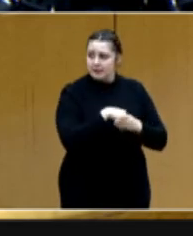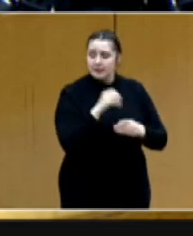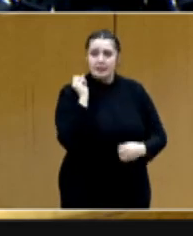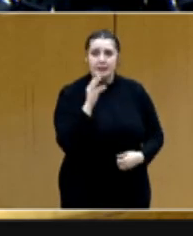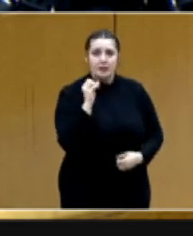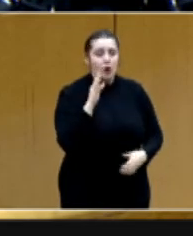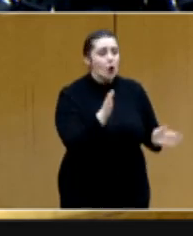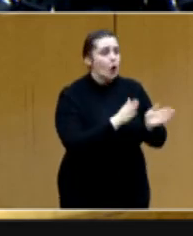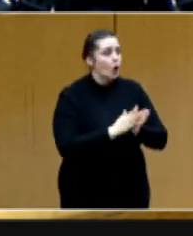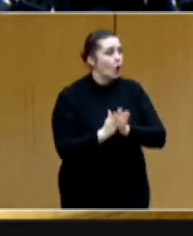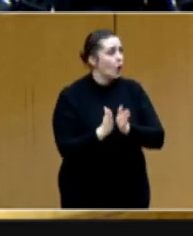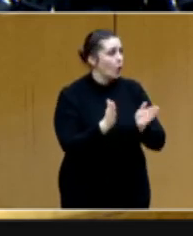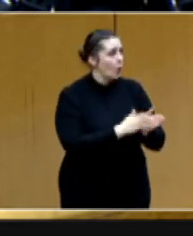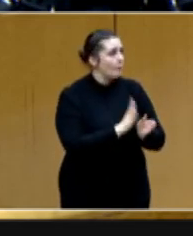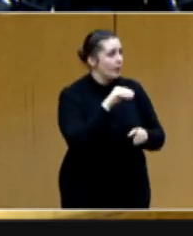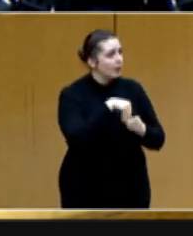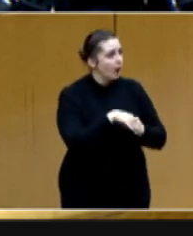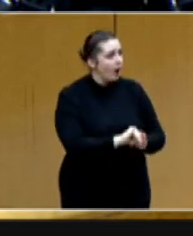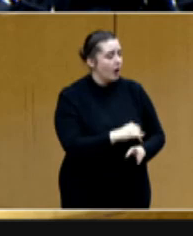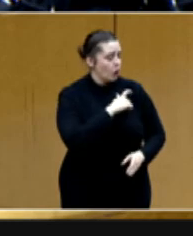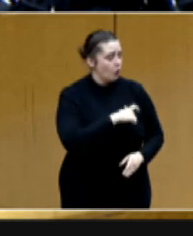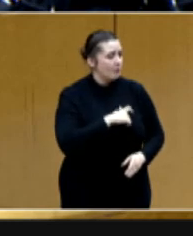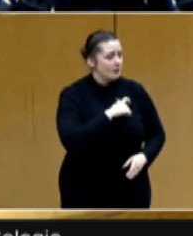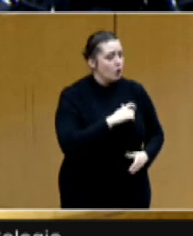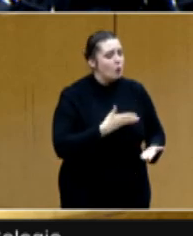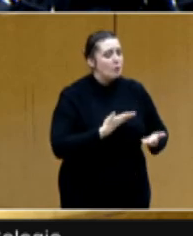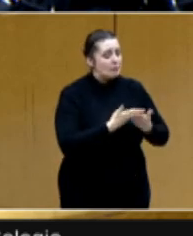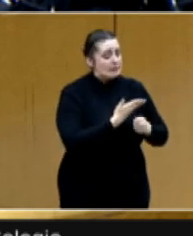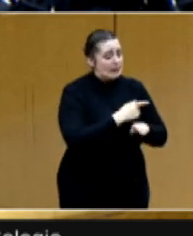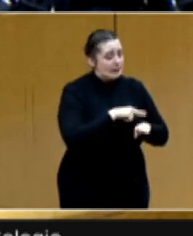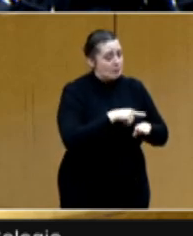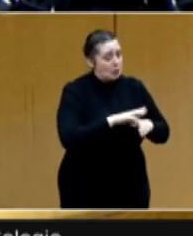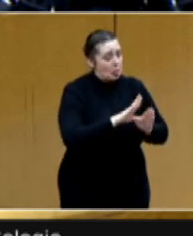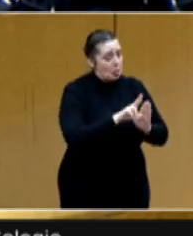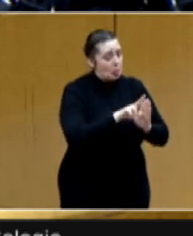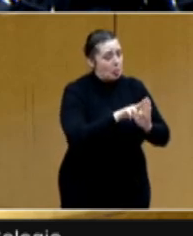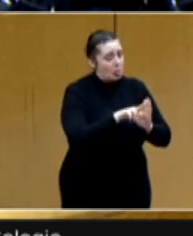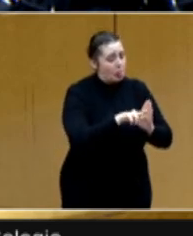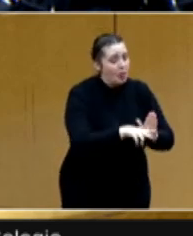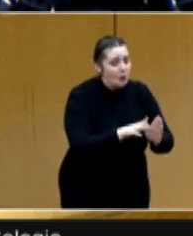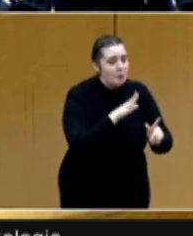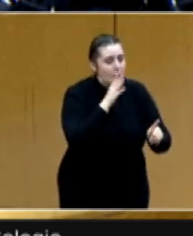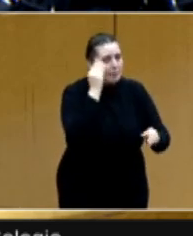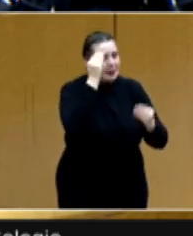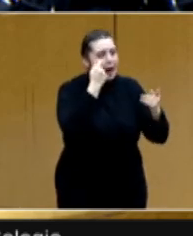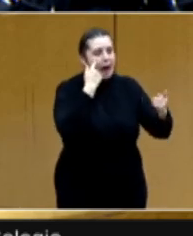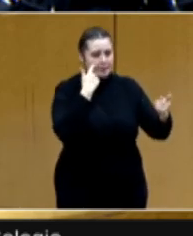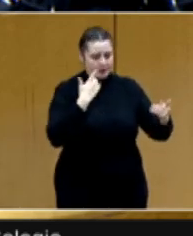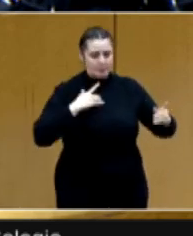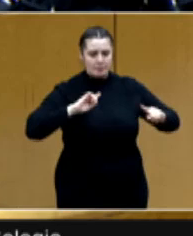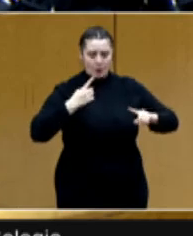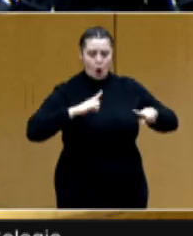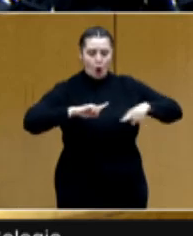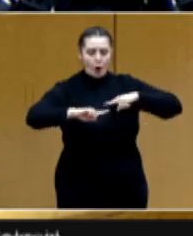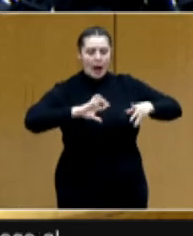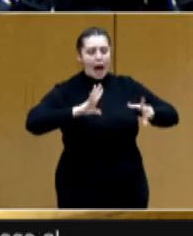y esta propuesta se ha demorado un poco al considerar la conveniencia de coordinar el necesario ajuste con